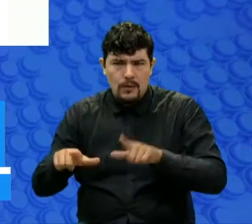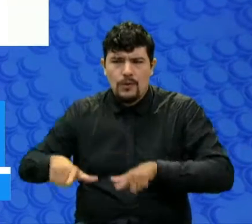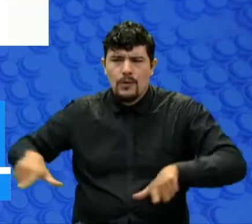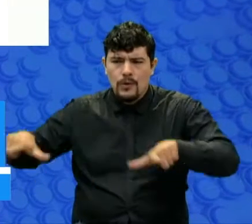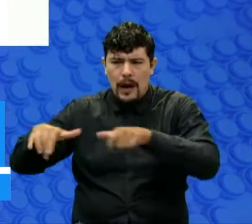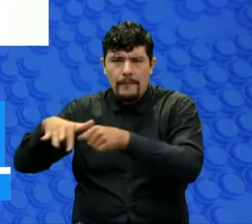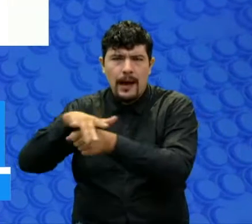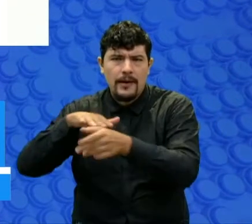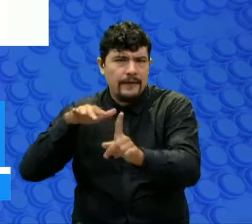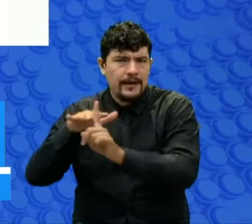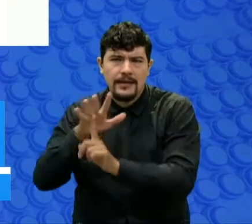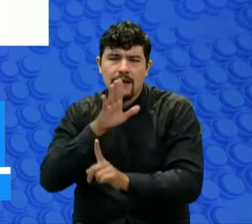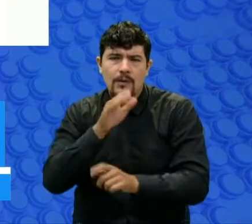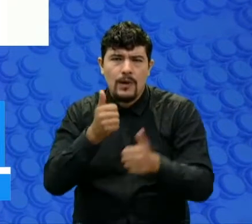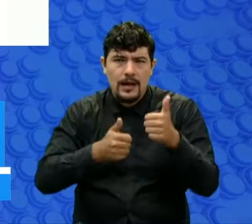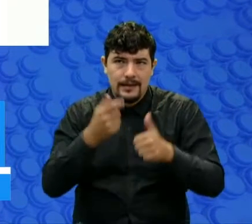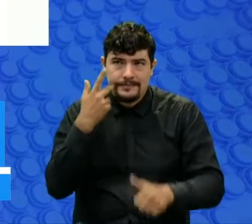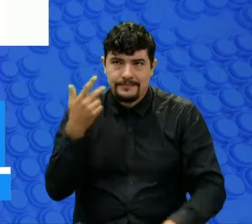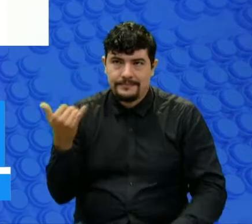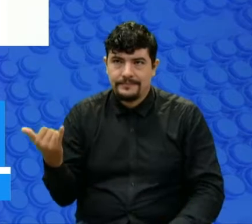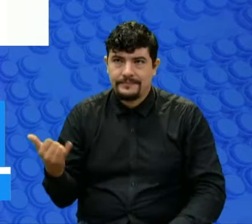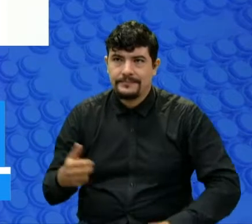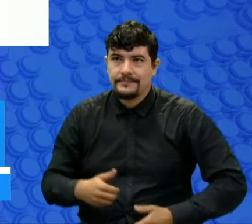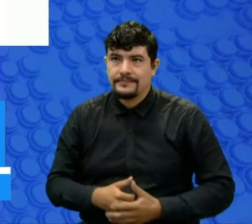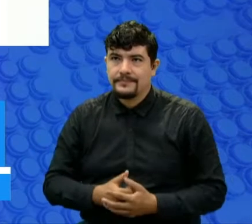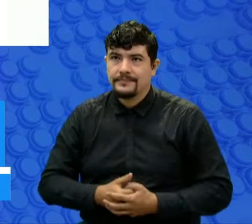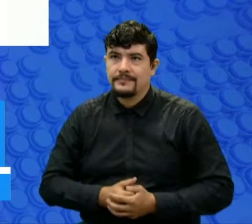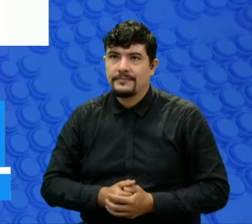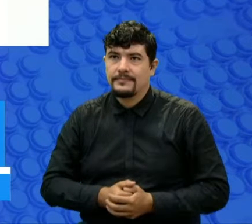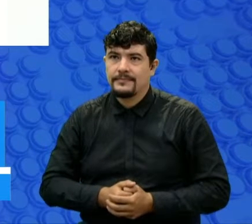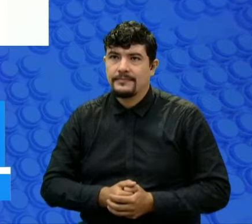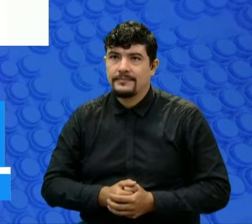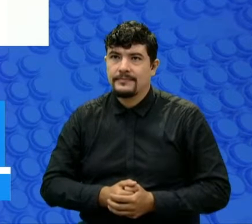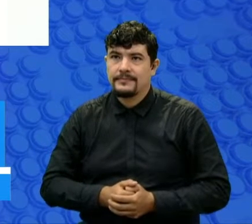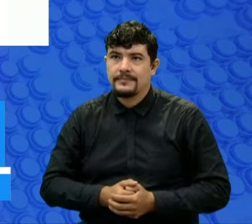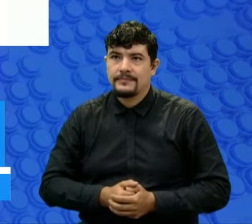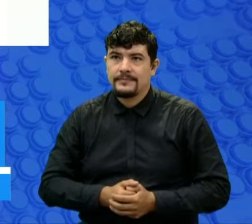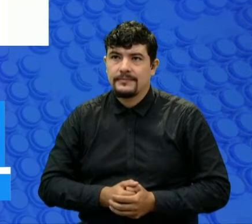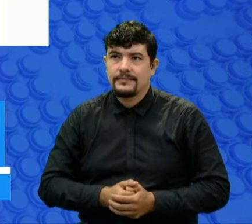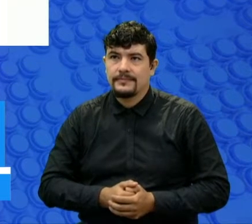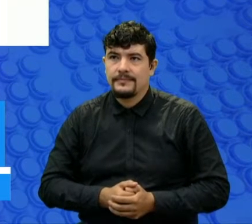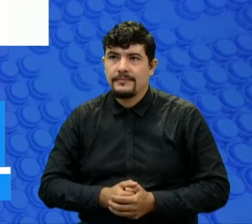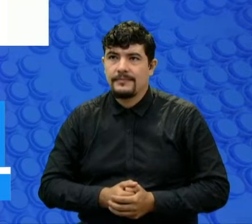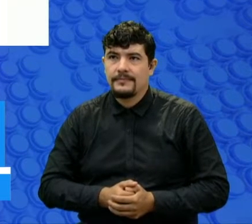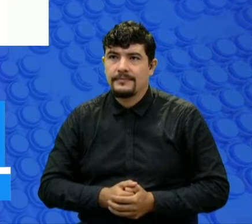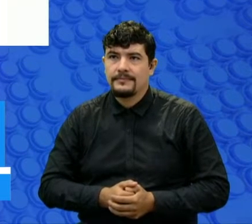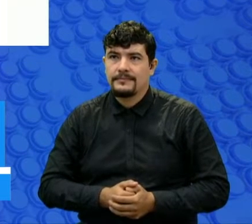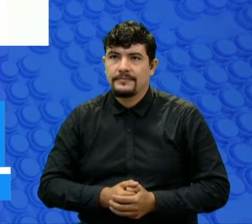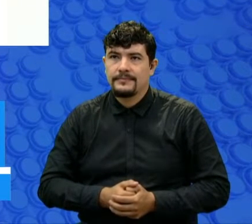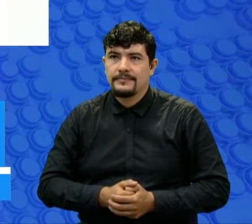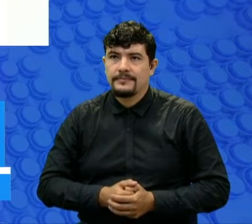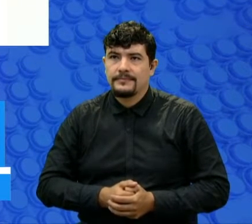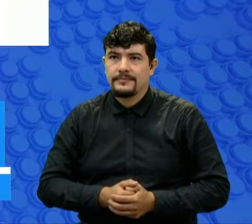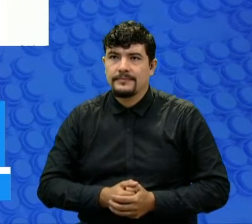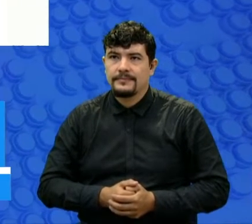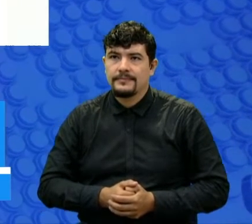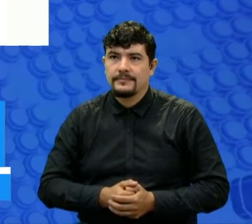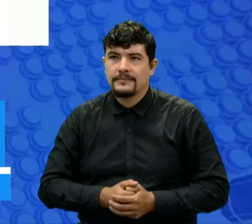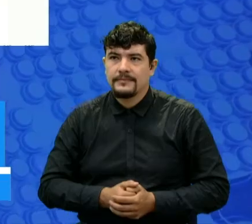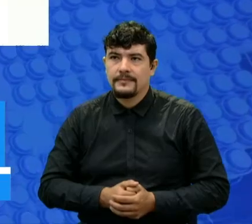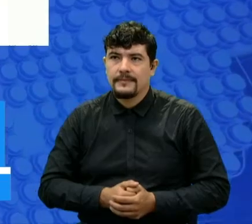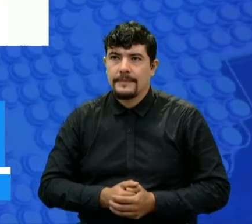con esta suspensión son el Casco Antiguo y sus alrededores, Rutoque Bajo, El Carmen, La Cumbre, Villabel Alto